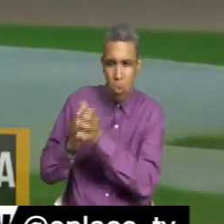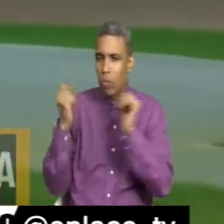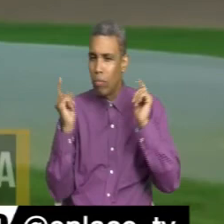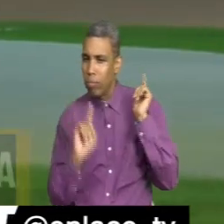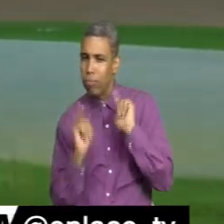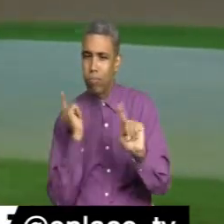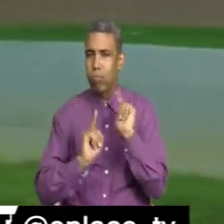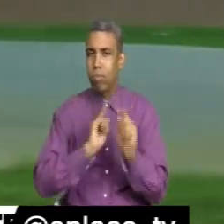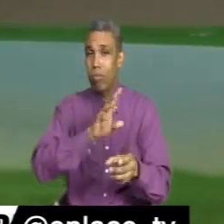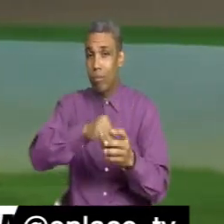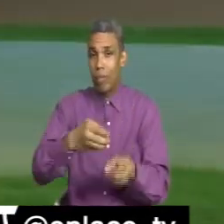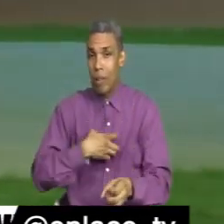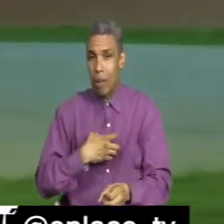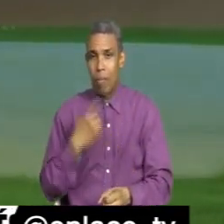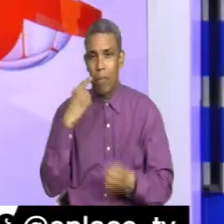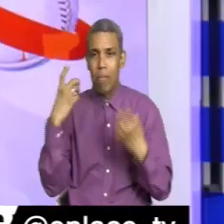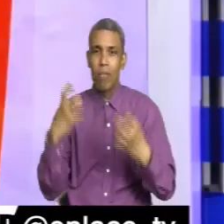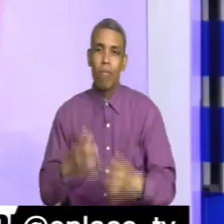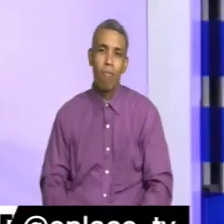este gran torneo.